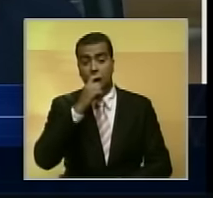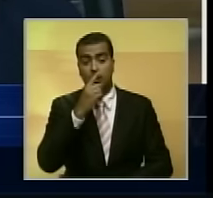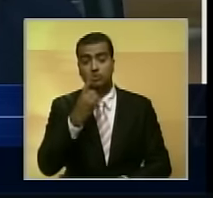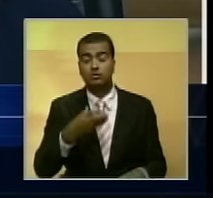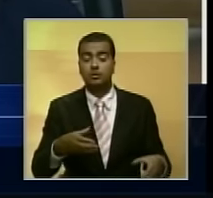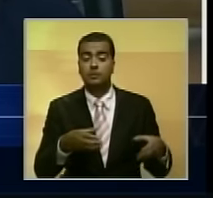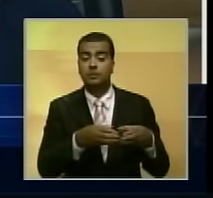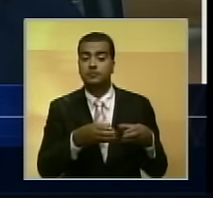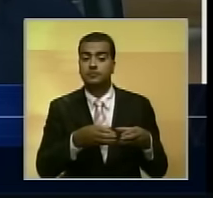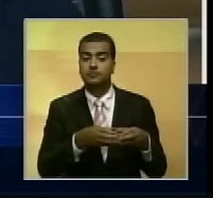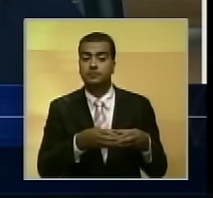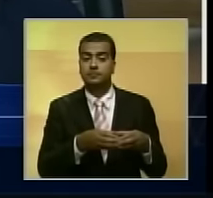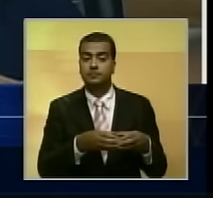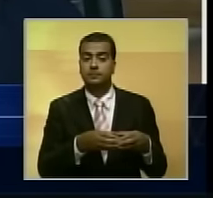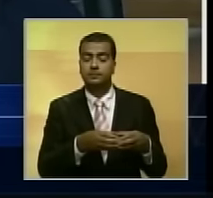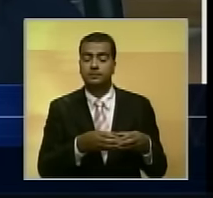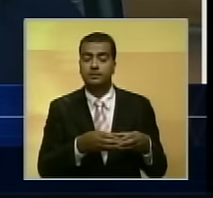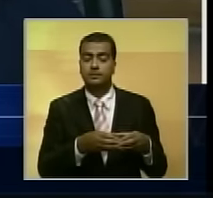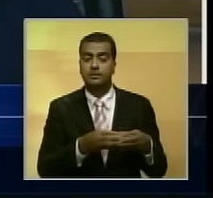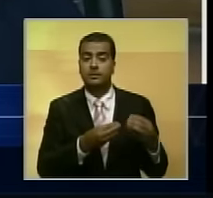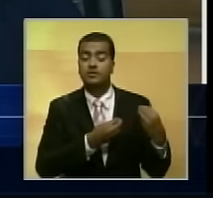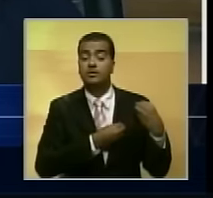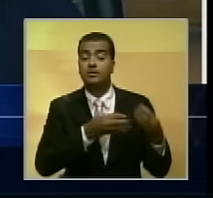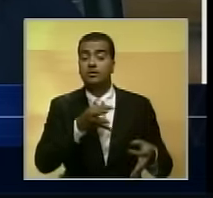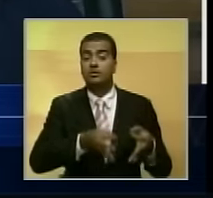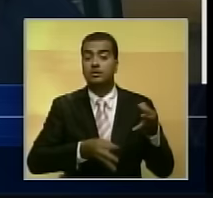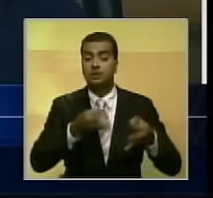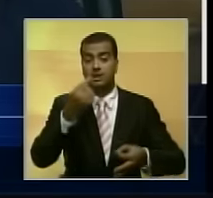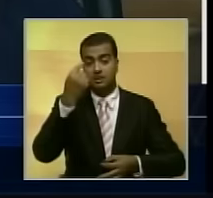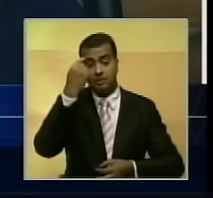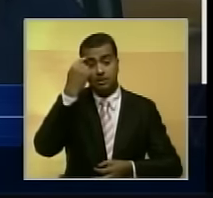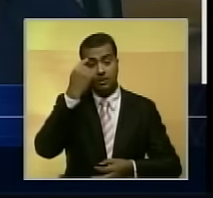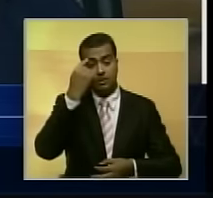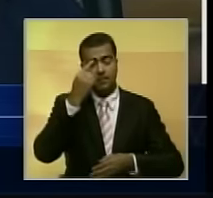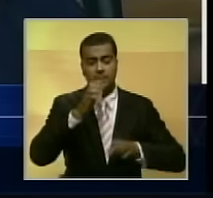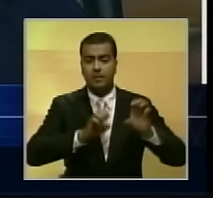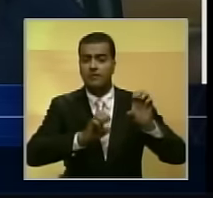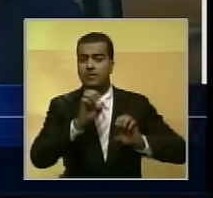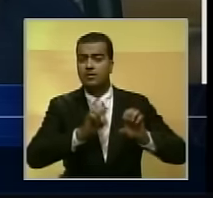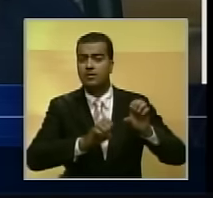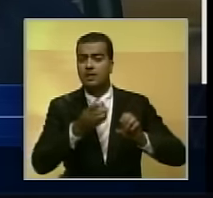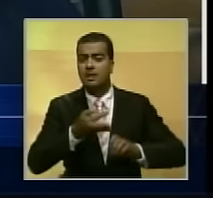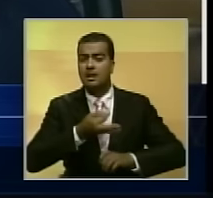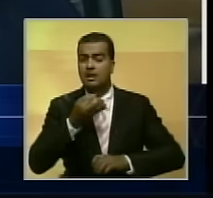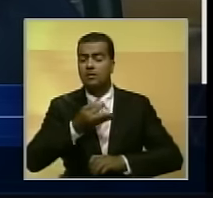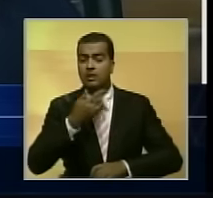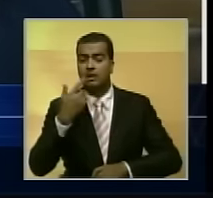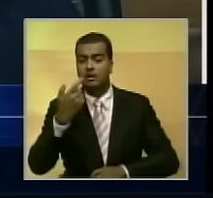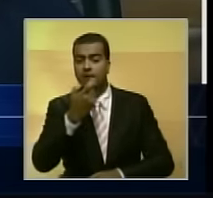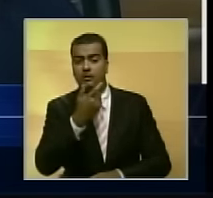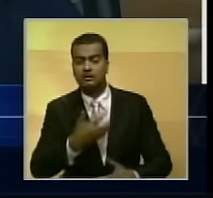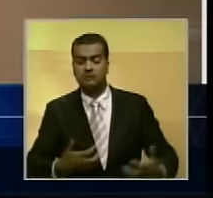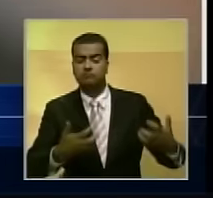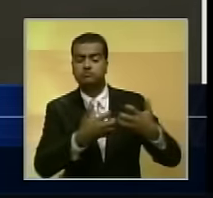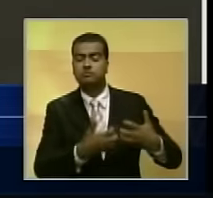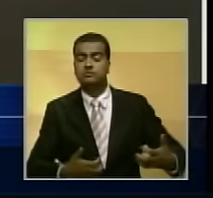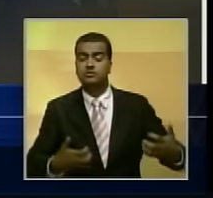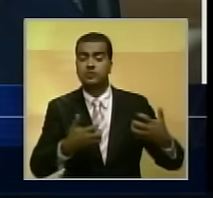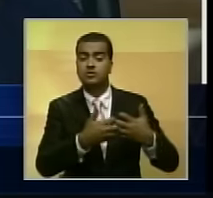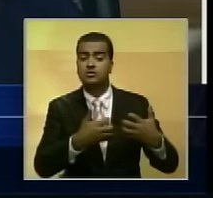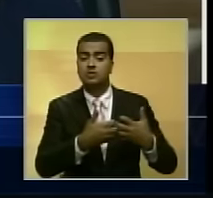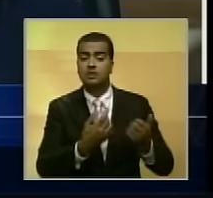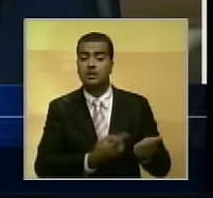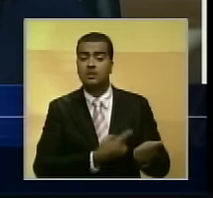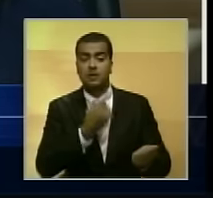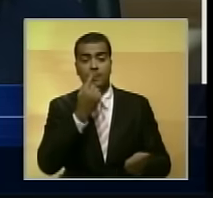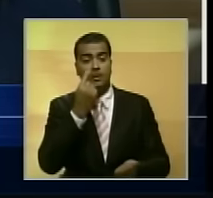comisión con distinguidos juristas y psiquiatras para estudiar este lenguaje que busca la confrontación entre